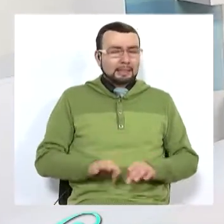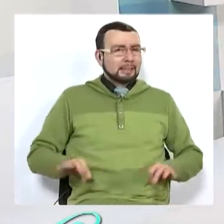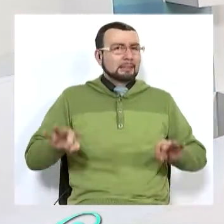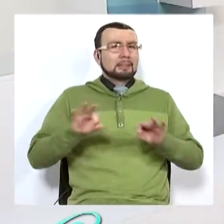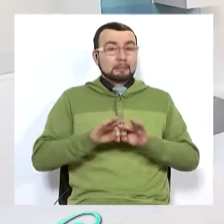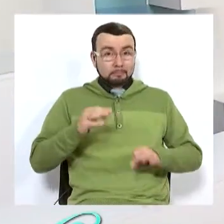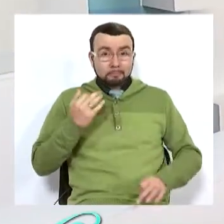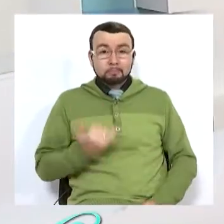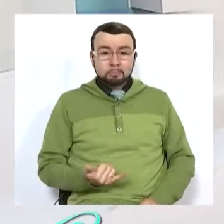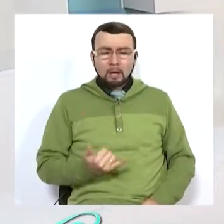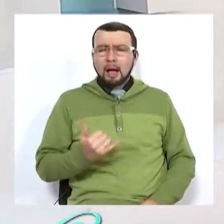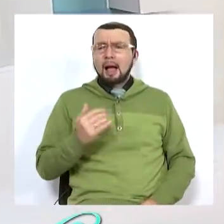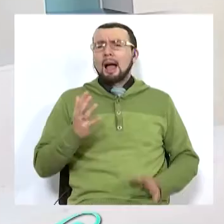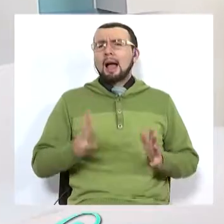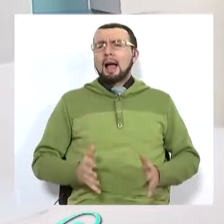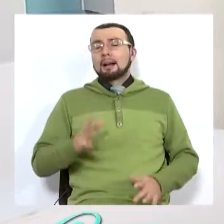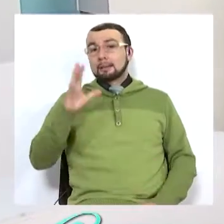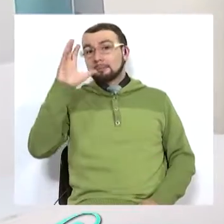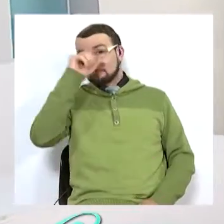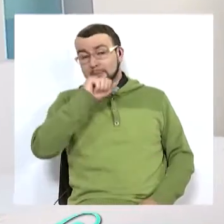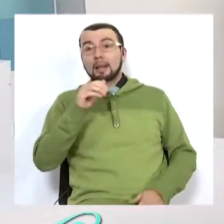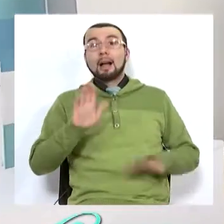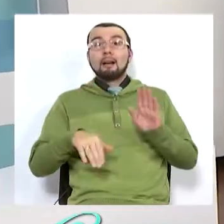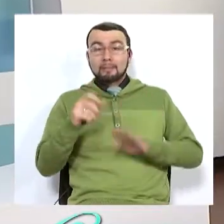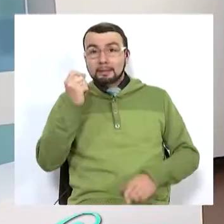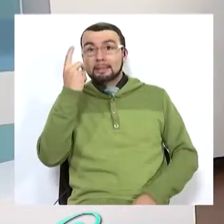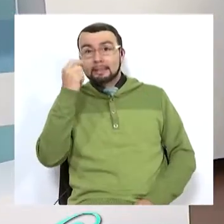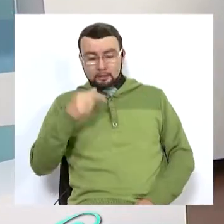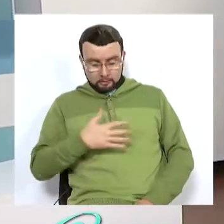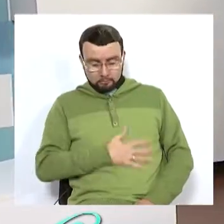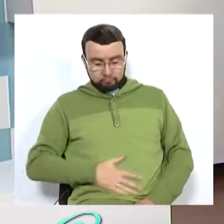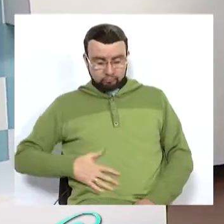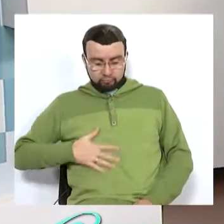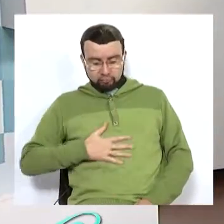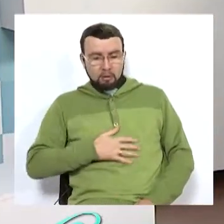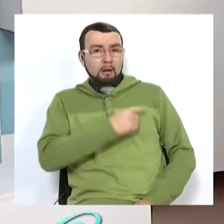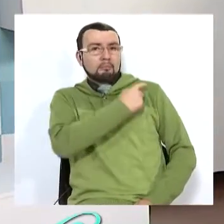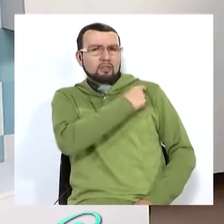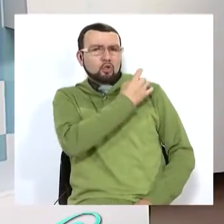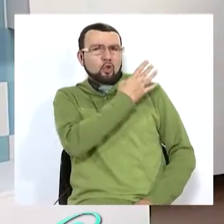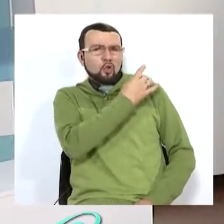uno entender a veces patologías abdominales.